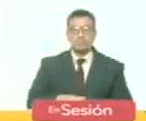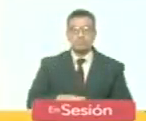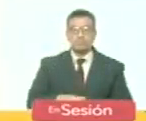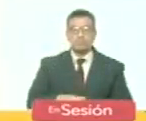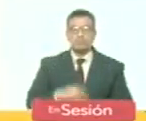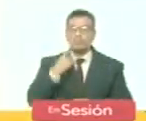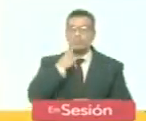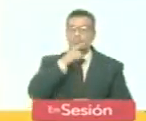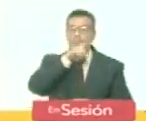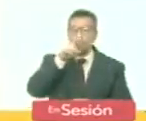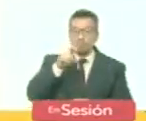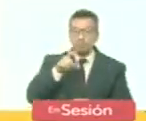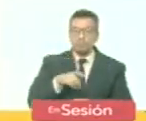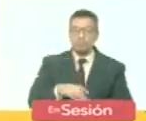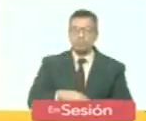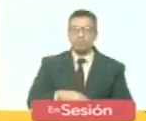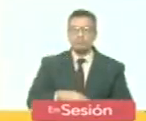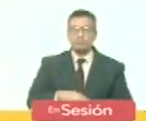preguntémonos,